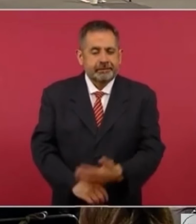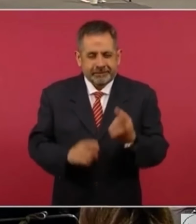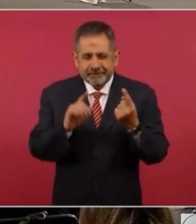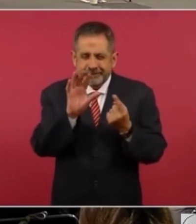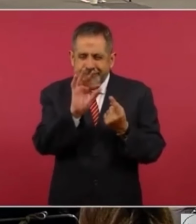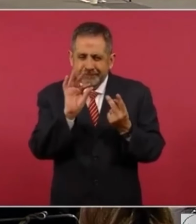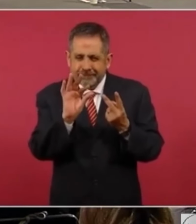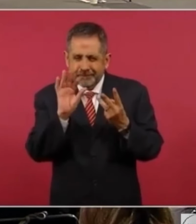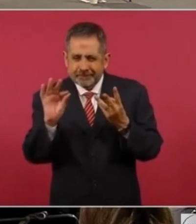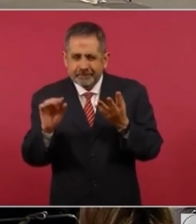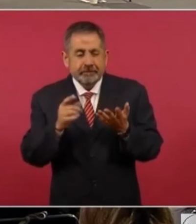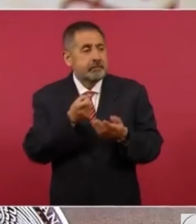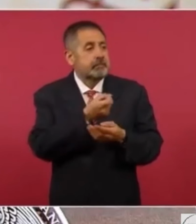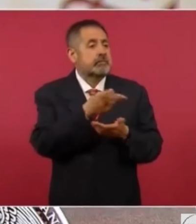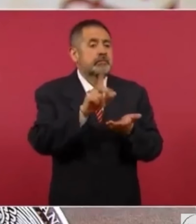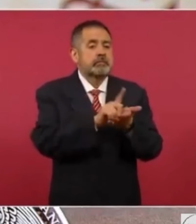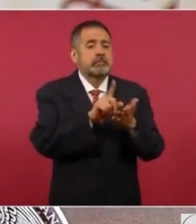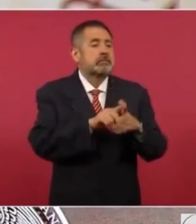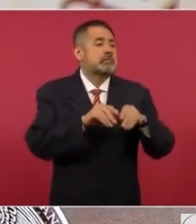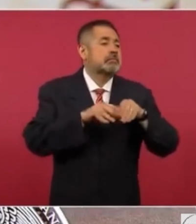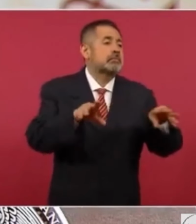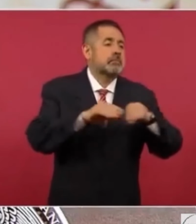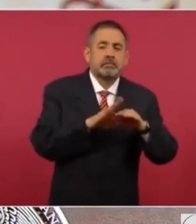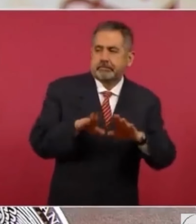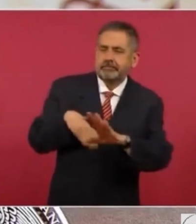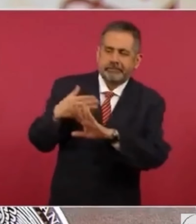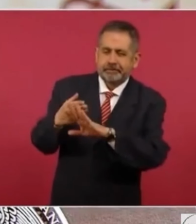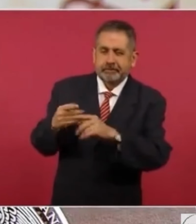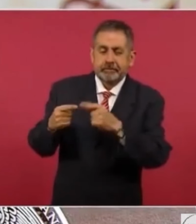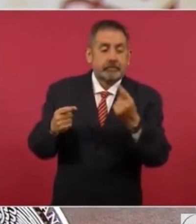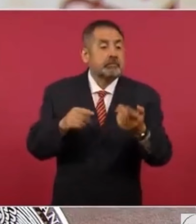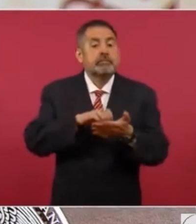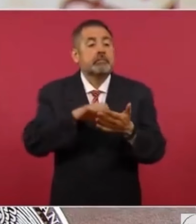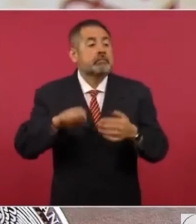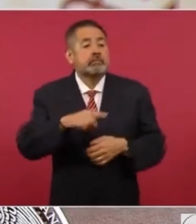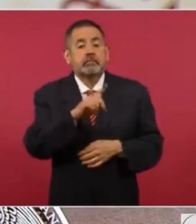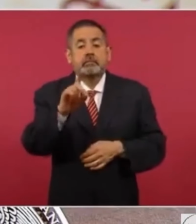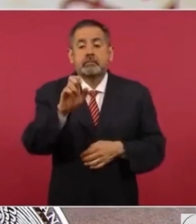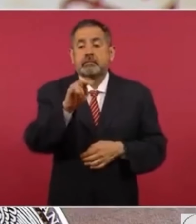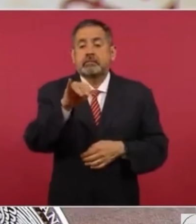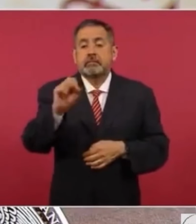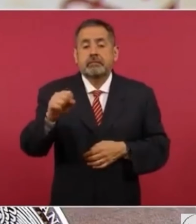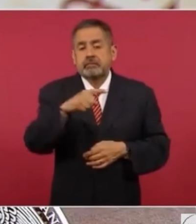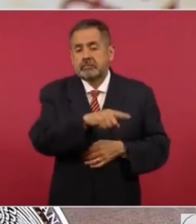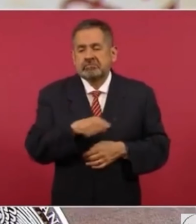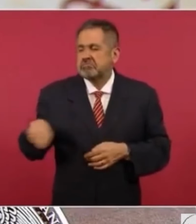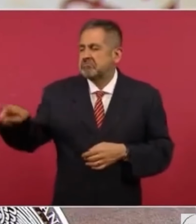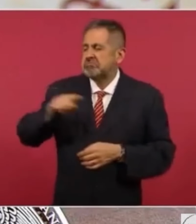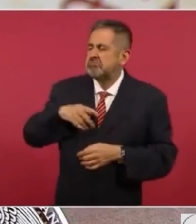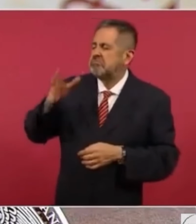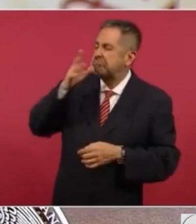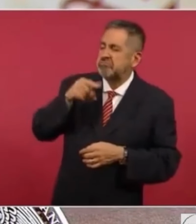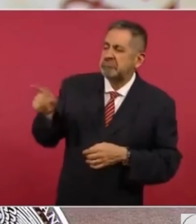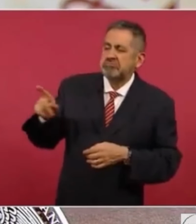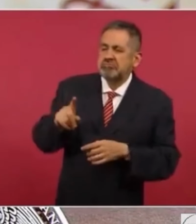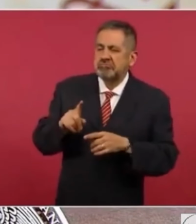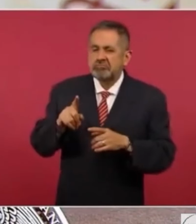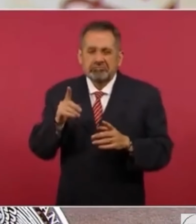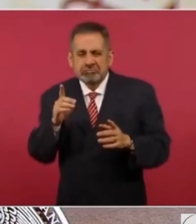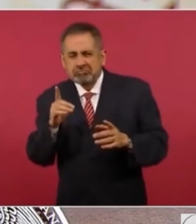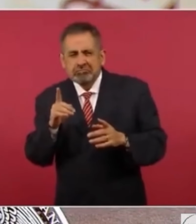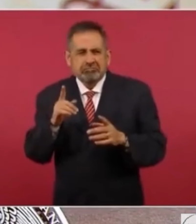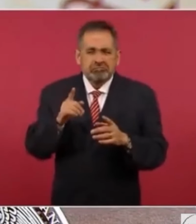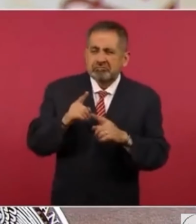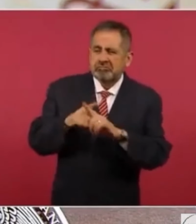algunos mensajes destacados de la oposición, como Denise Dresser, que dijo que no podíamos distinguir